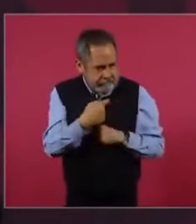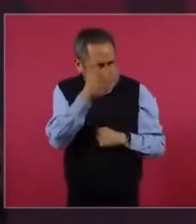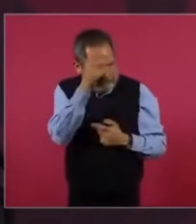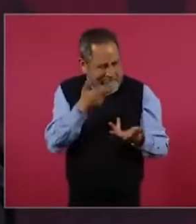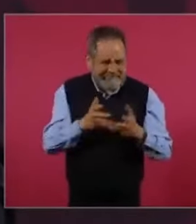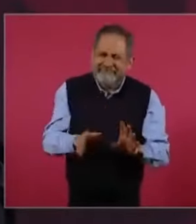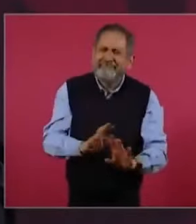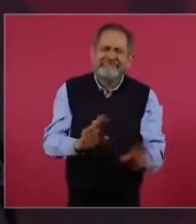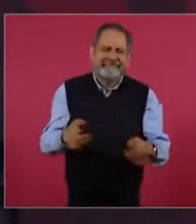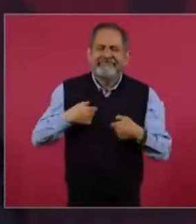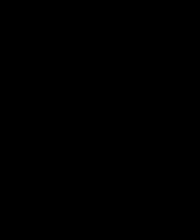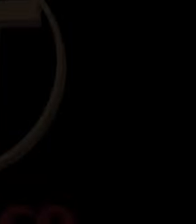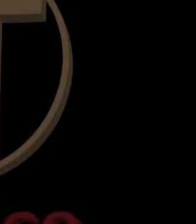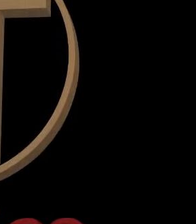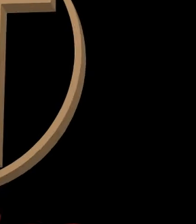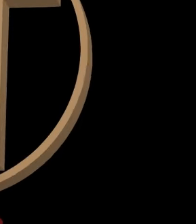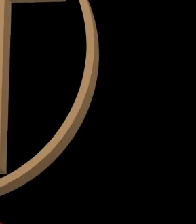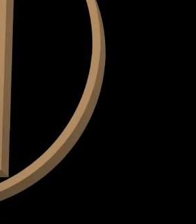siempre prevalecerá